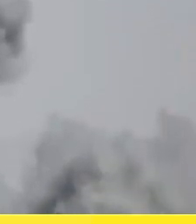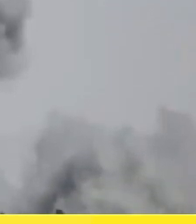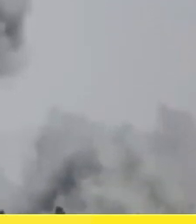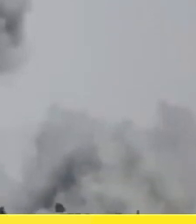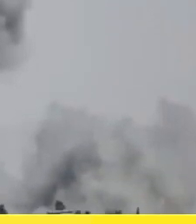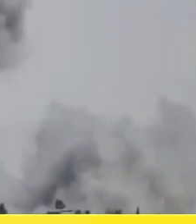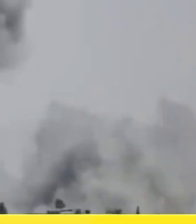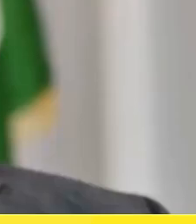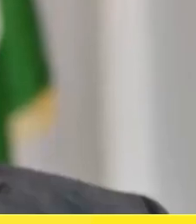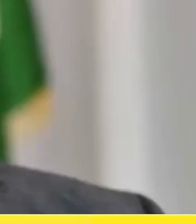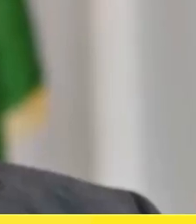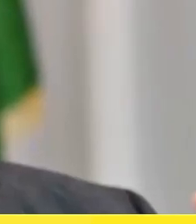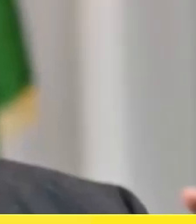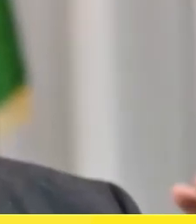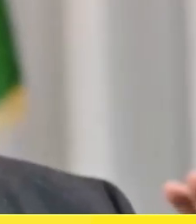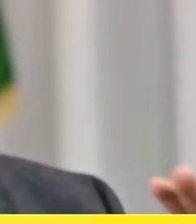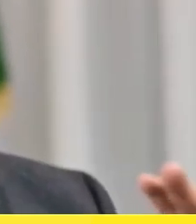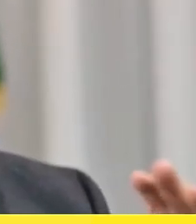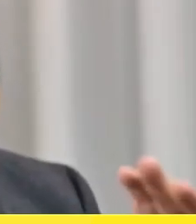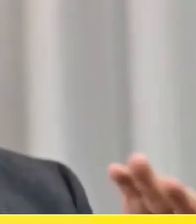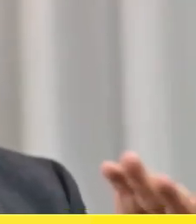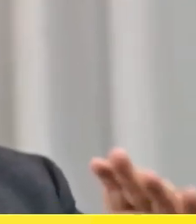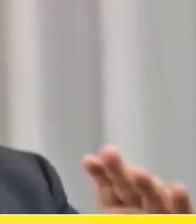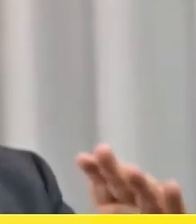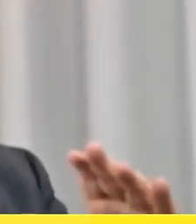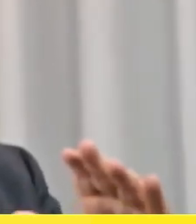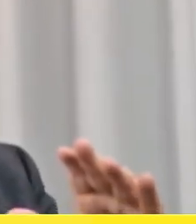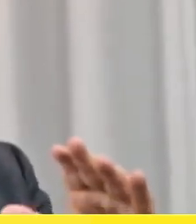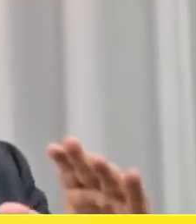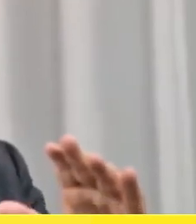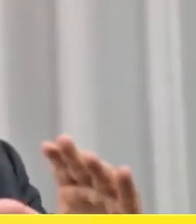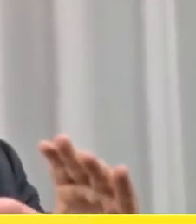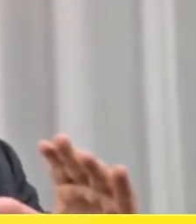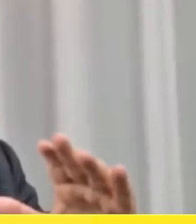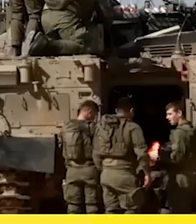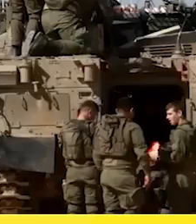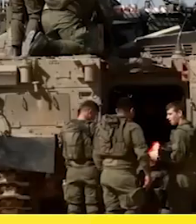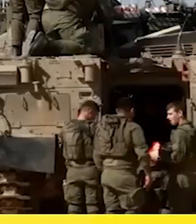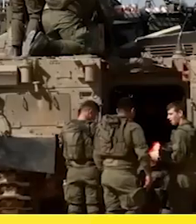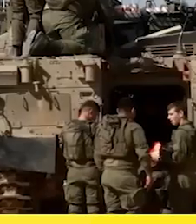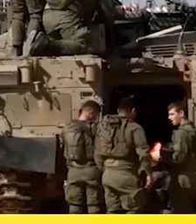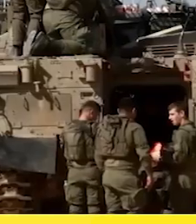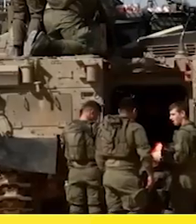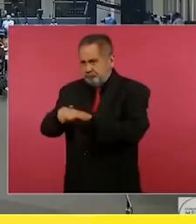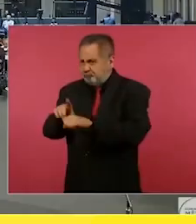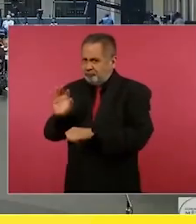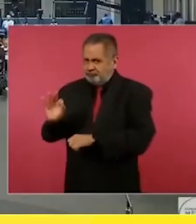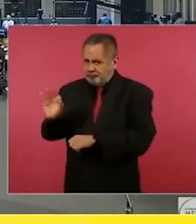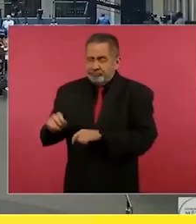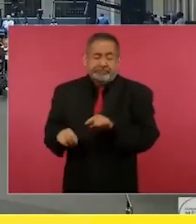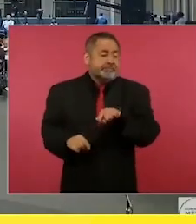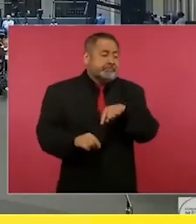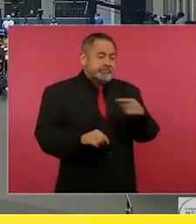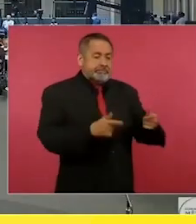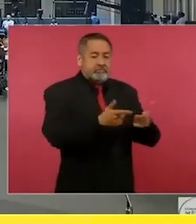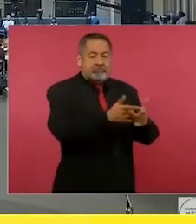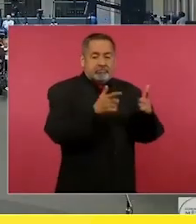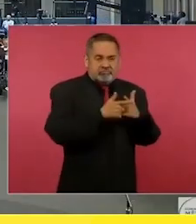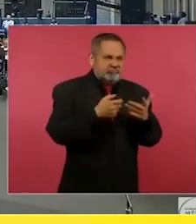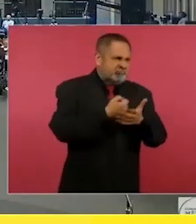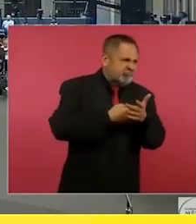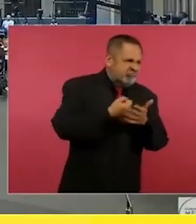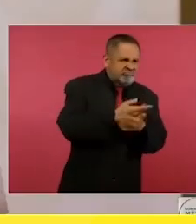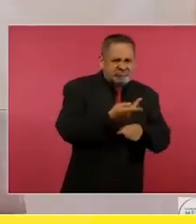franja de Gaza para la liberación de los rehenes en manos del movimiento palestino. También dice es de sabios cambiar de